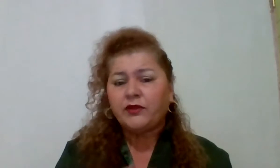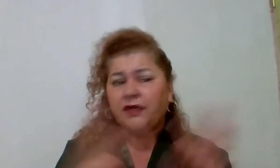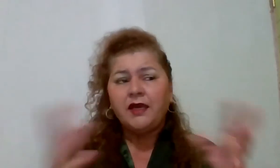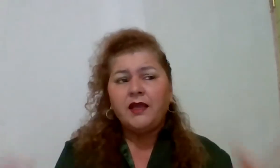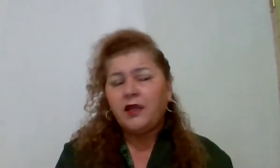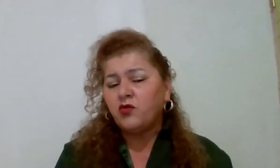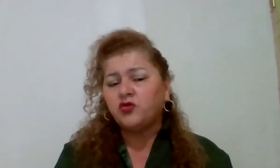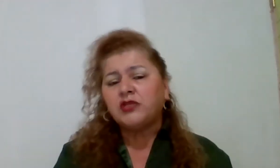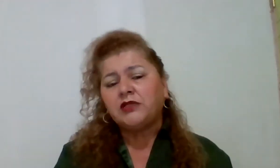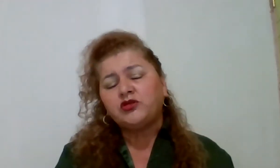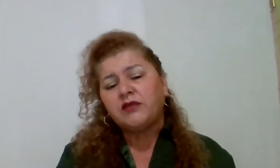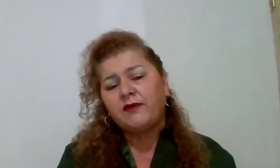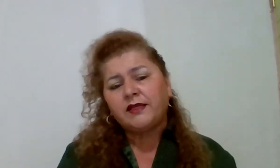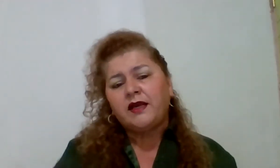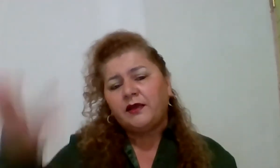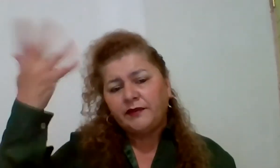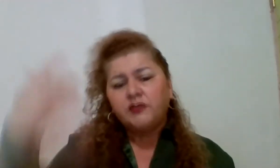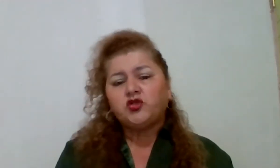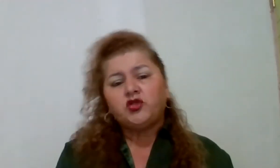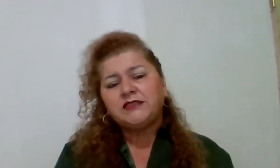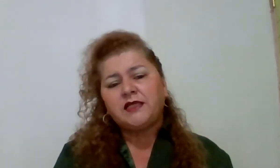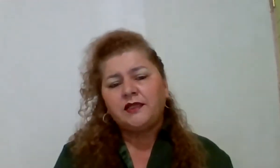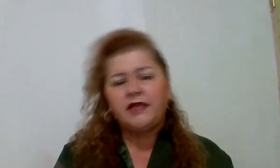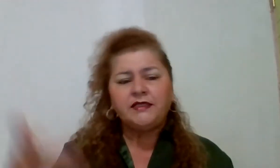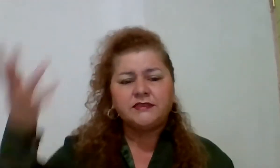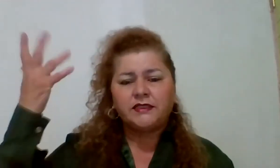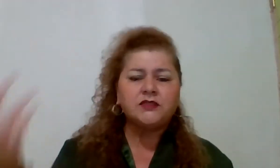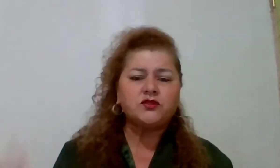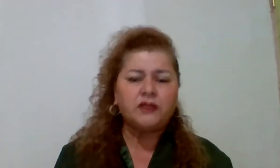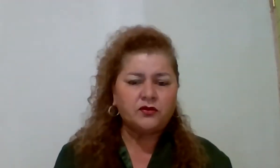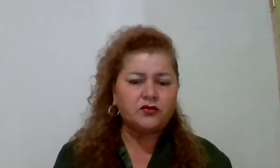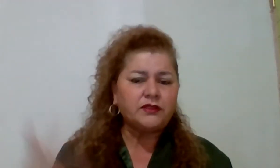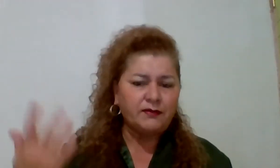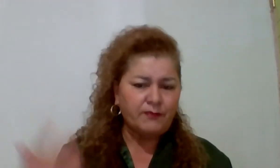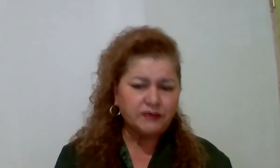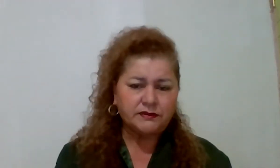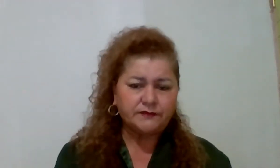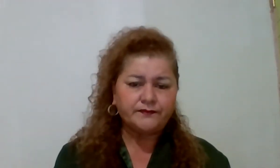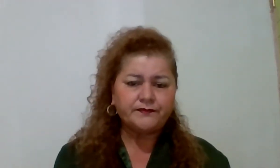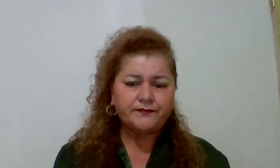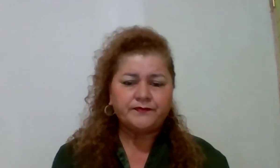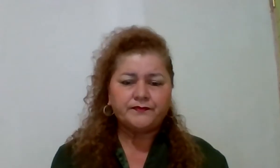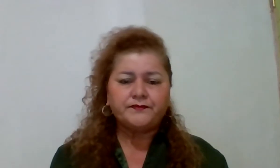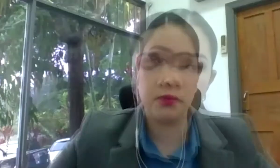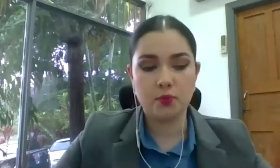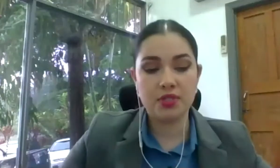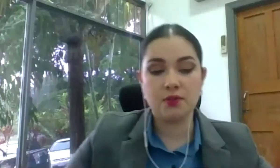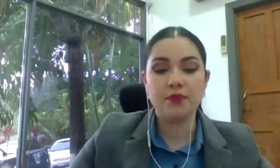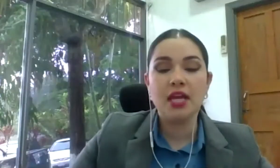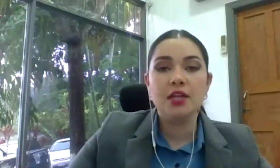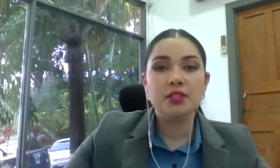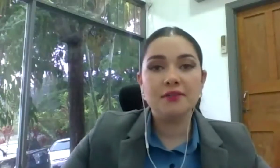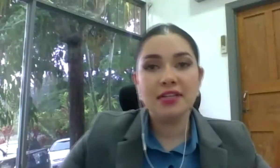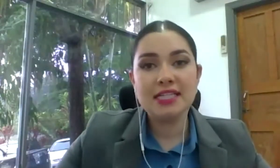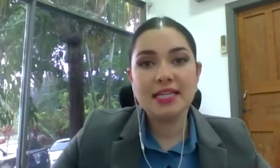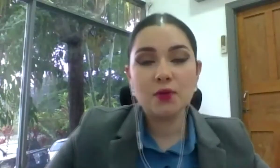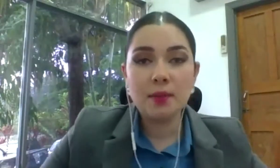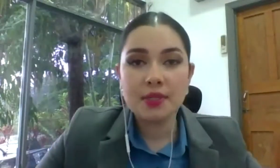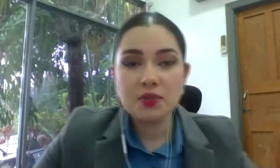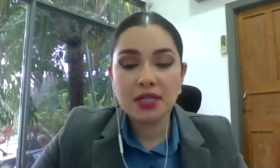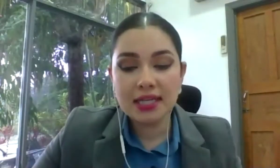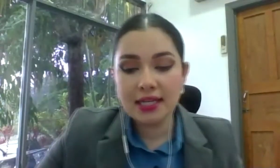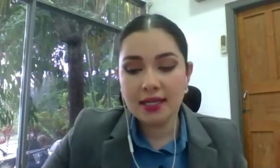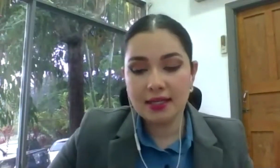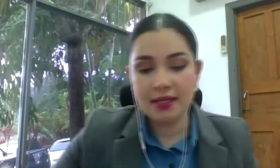¿verdad? Porque la Los Santos abarca zonas aledañas, allá la zona norte y demás. Claro, por supuesto. Doña Fanny, si